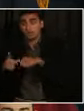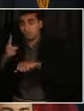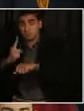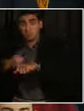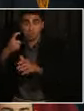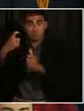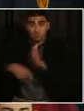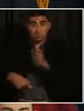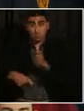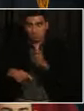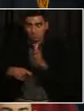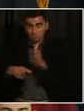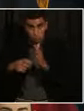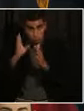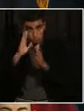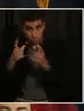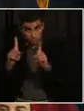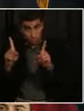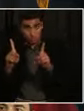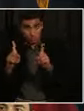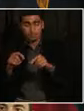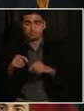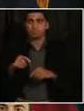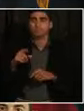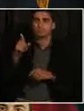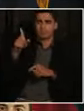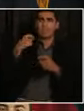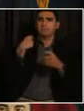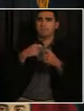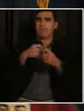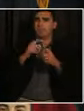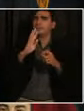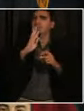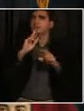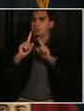Gracias. Estamos orgullosos de que el